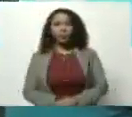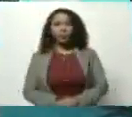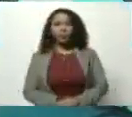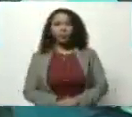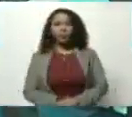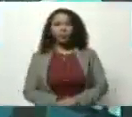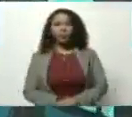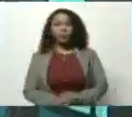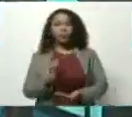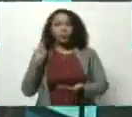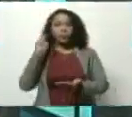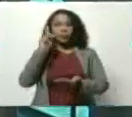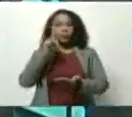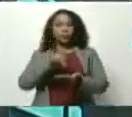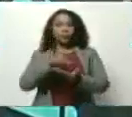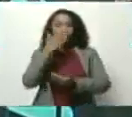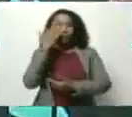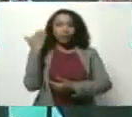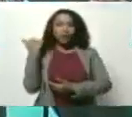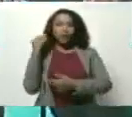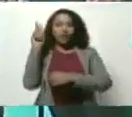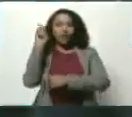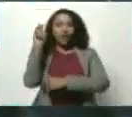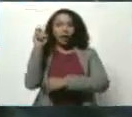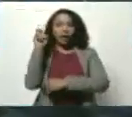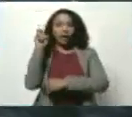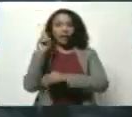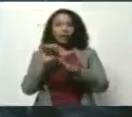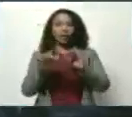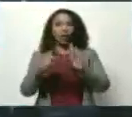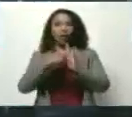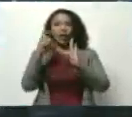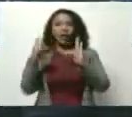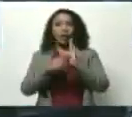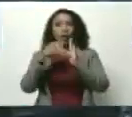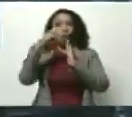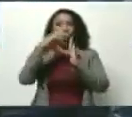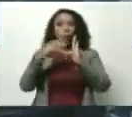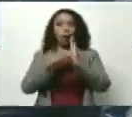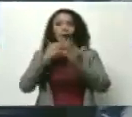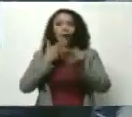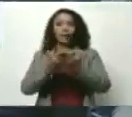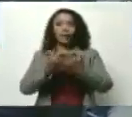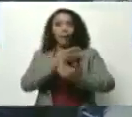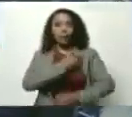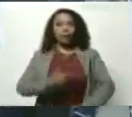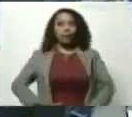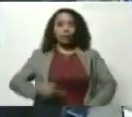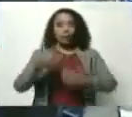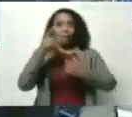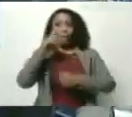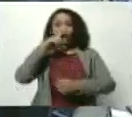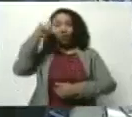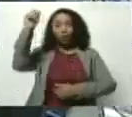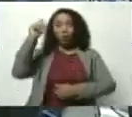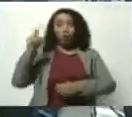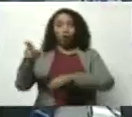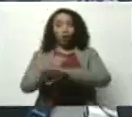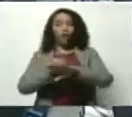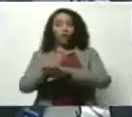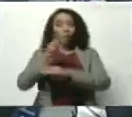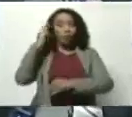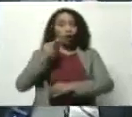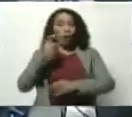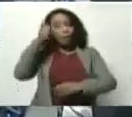a su llegada el pasado viernes el secretario general de la opep agradeció al presidente nicolás maduro moros el gobierno bolivariano